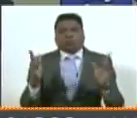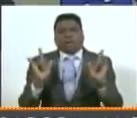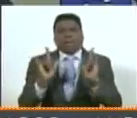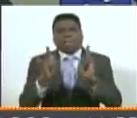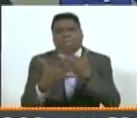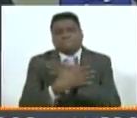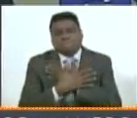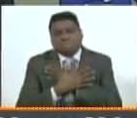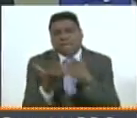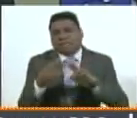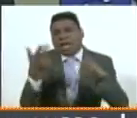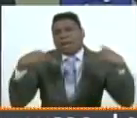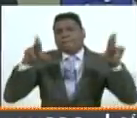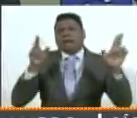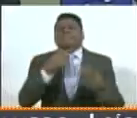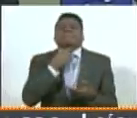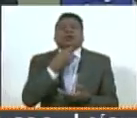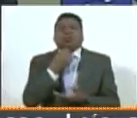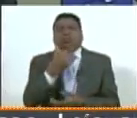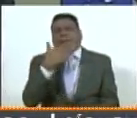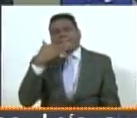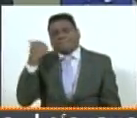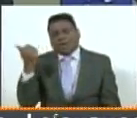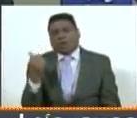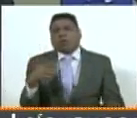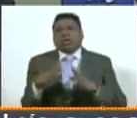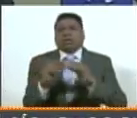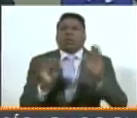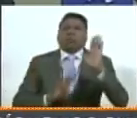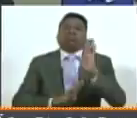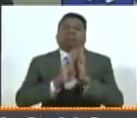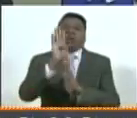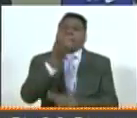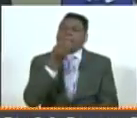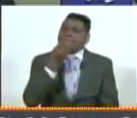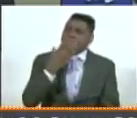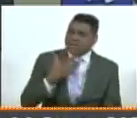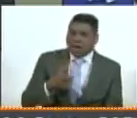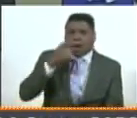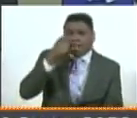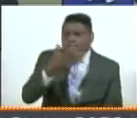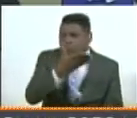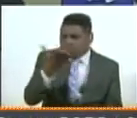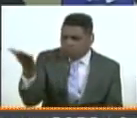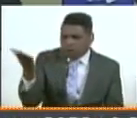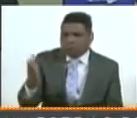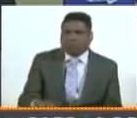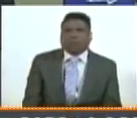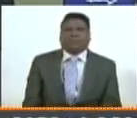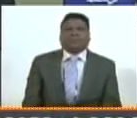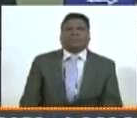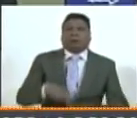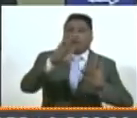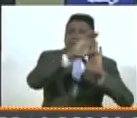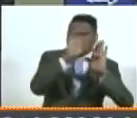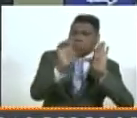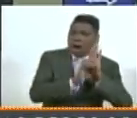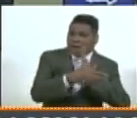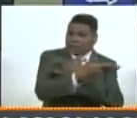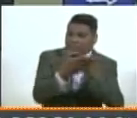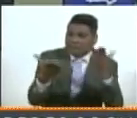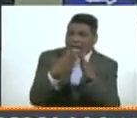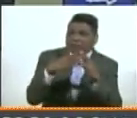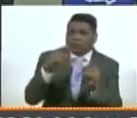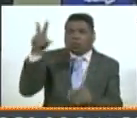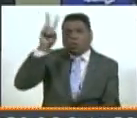Paz y la promoción de la prosperidad y el bienestar del pueblo como carta común a los